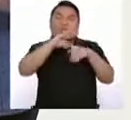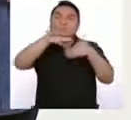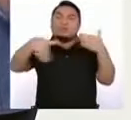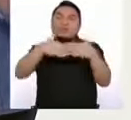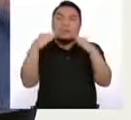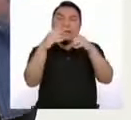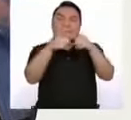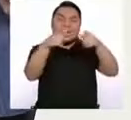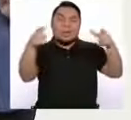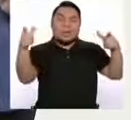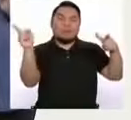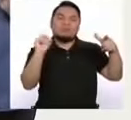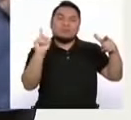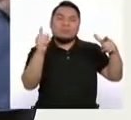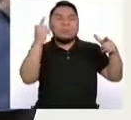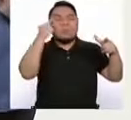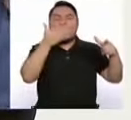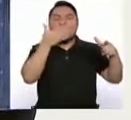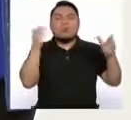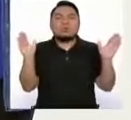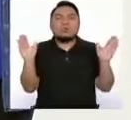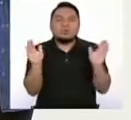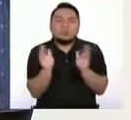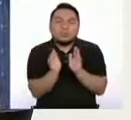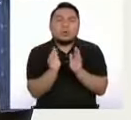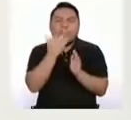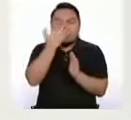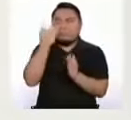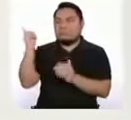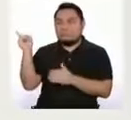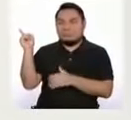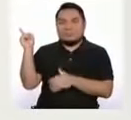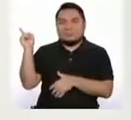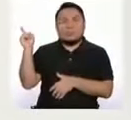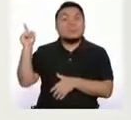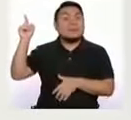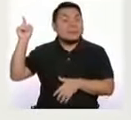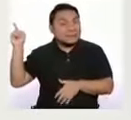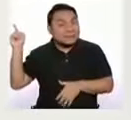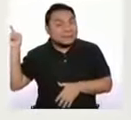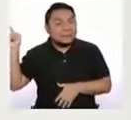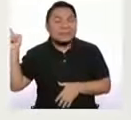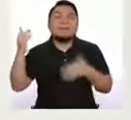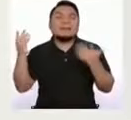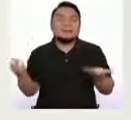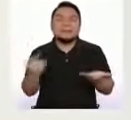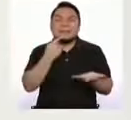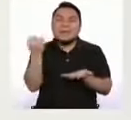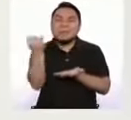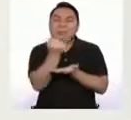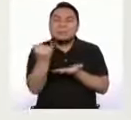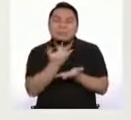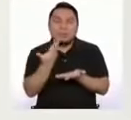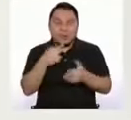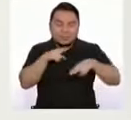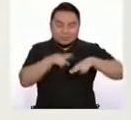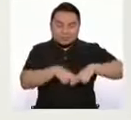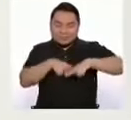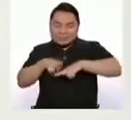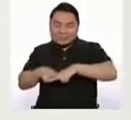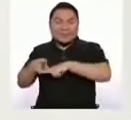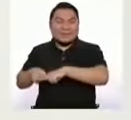hagamos un plano más pequeño. Algo así. En este caso, dibujamos algunos muebles de nuestra